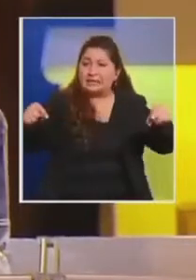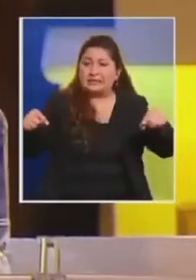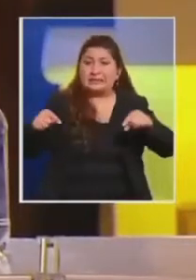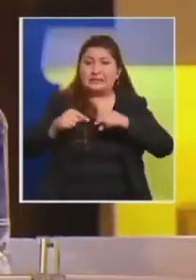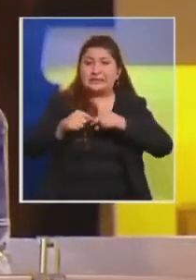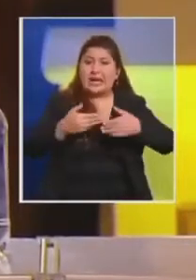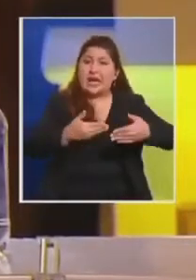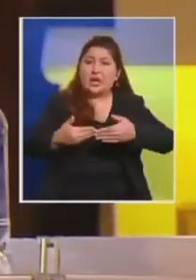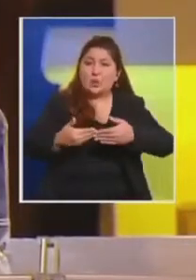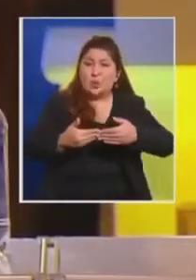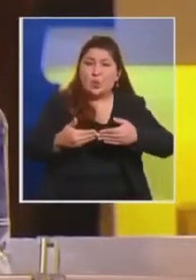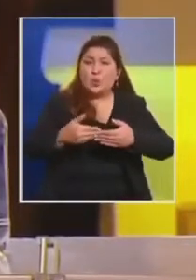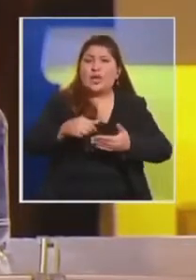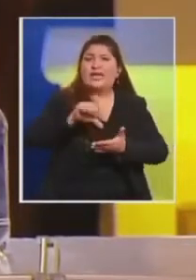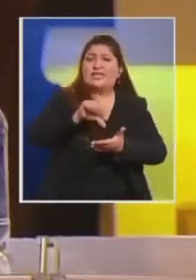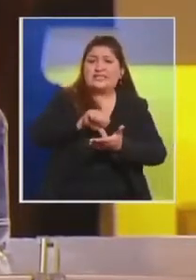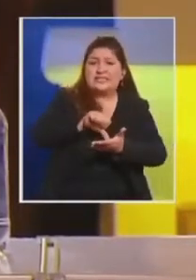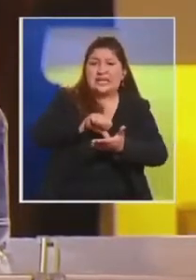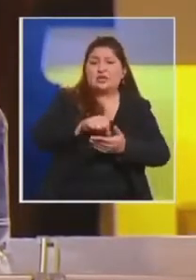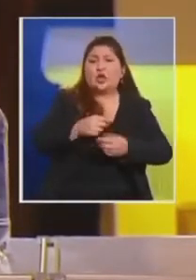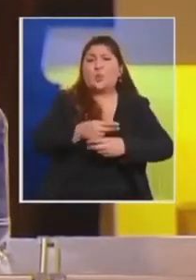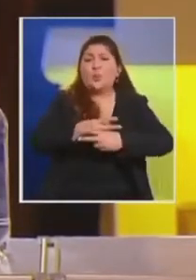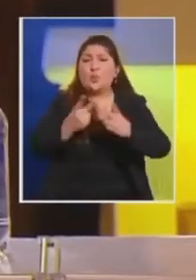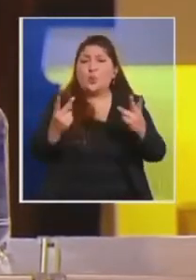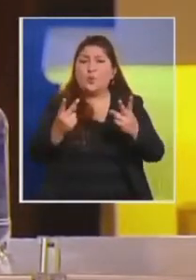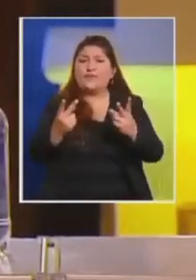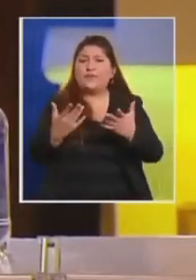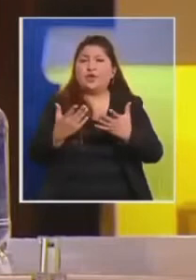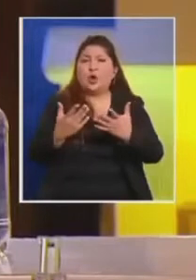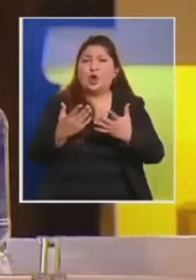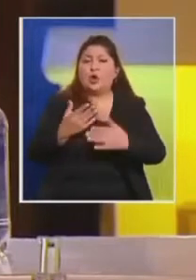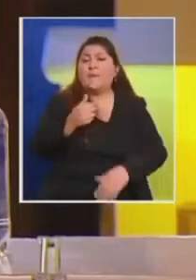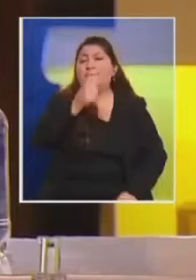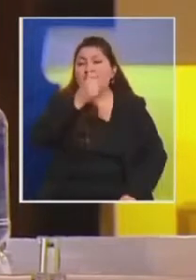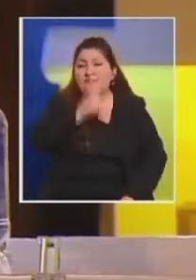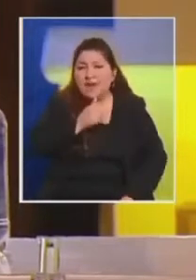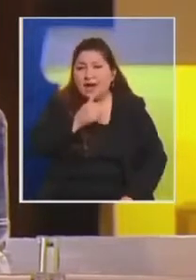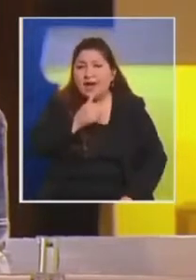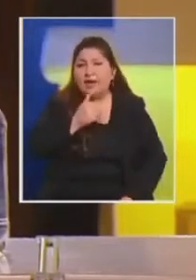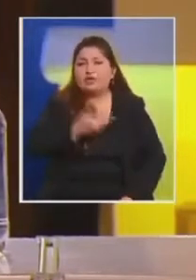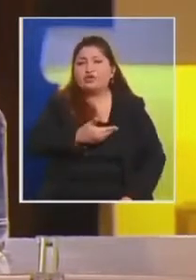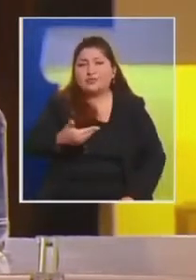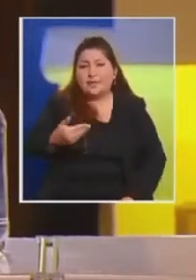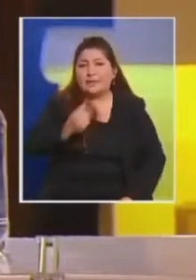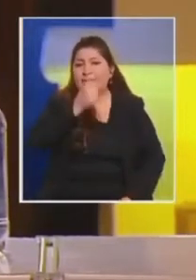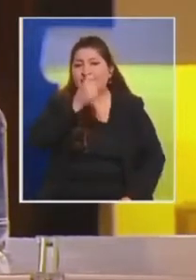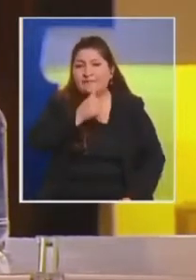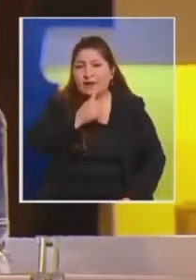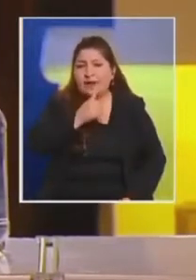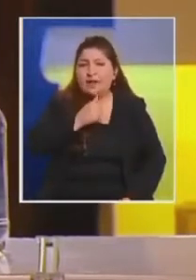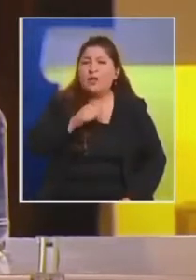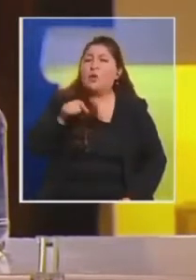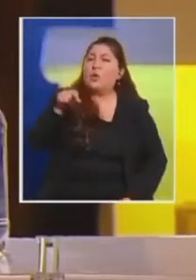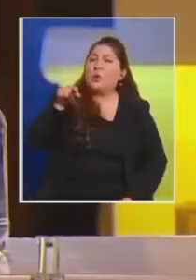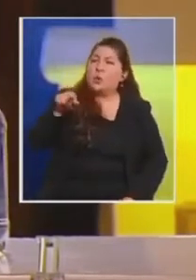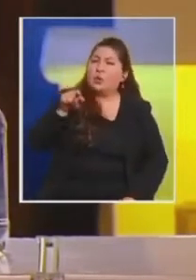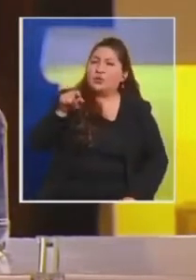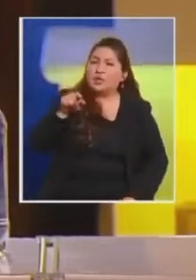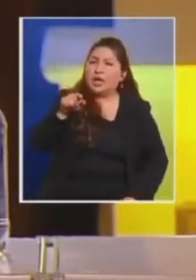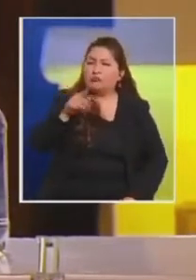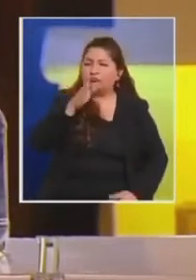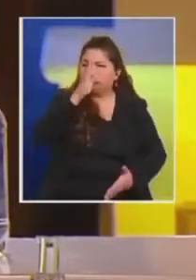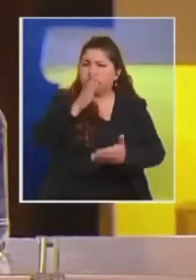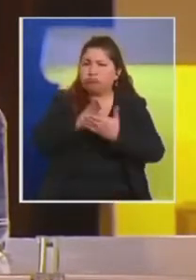infantiles públicos, semiprivados y privados. Usted se ha mostrado como abiertamente estatista. ¿Va a mantener